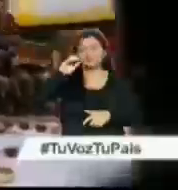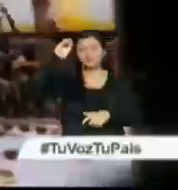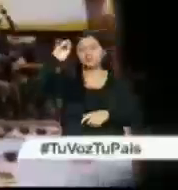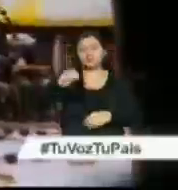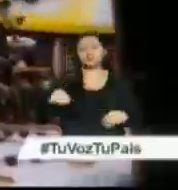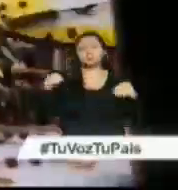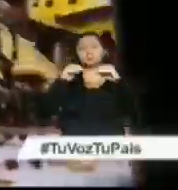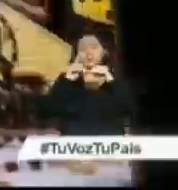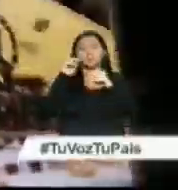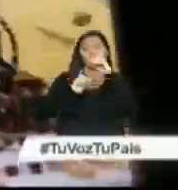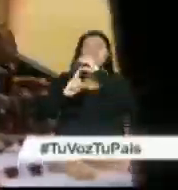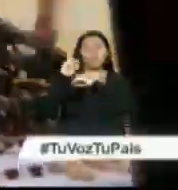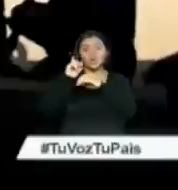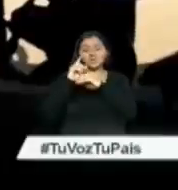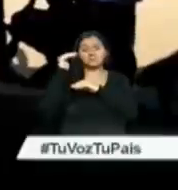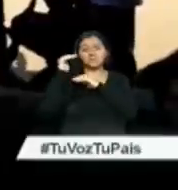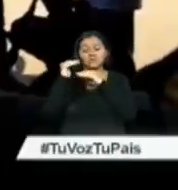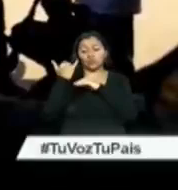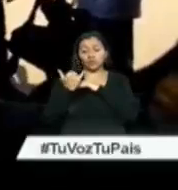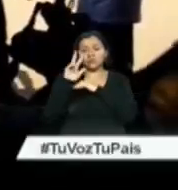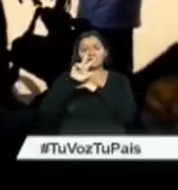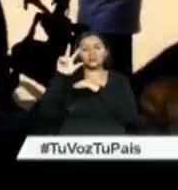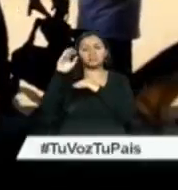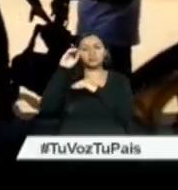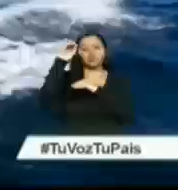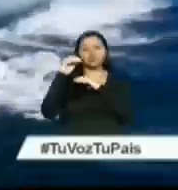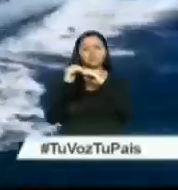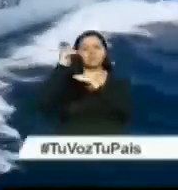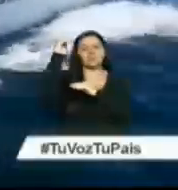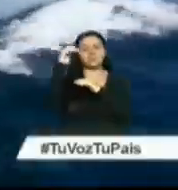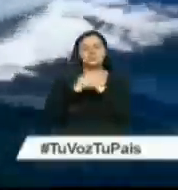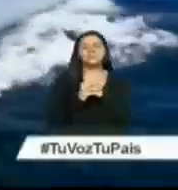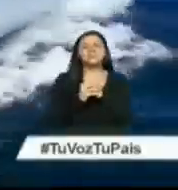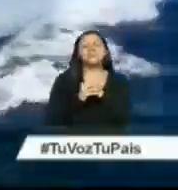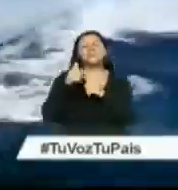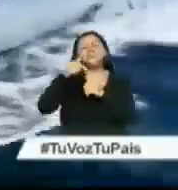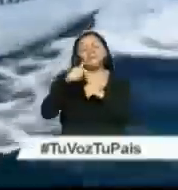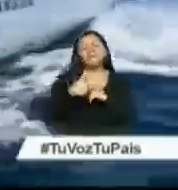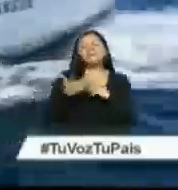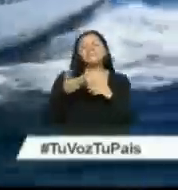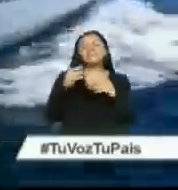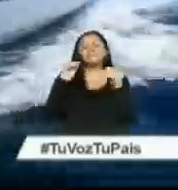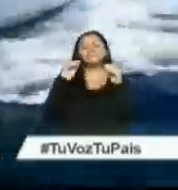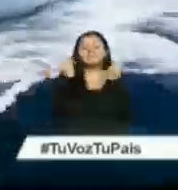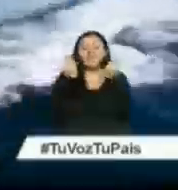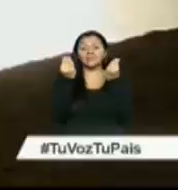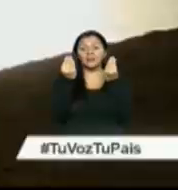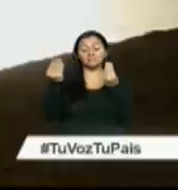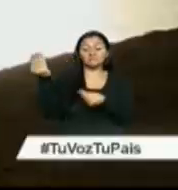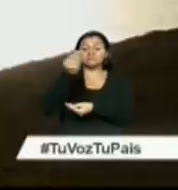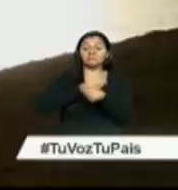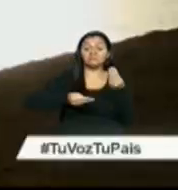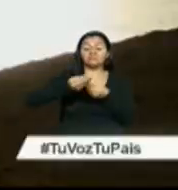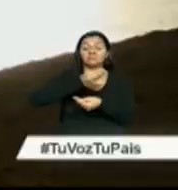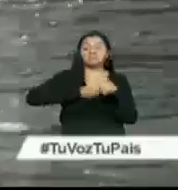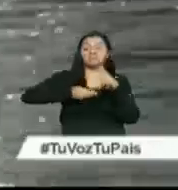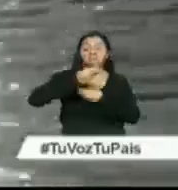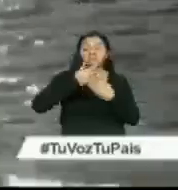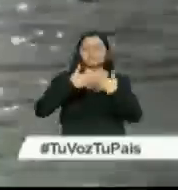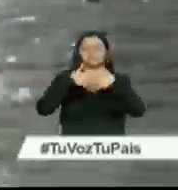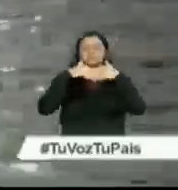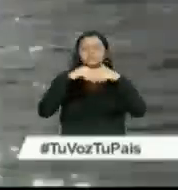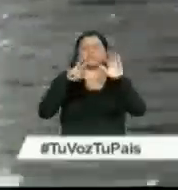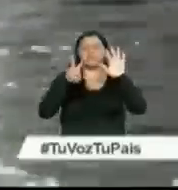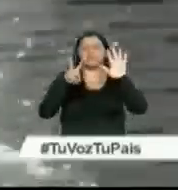en comparación al año pasado. Asimismo, destaca que el movimiento económico que originaron los viajes fue de 78